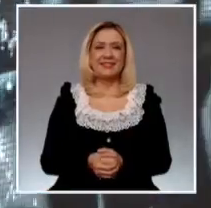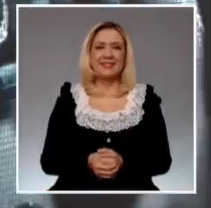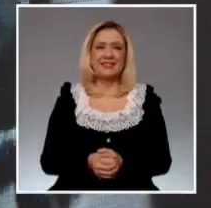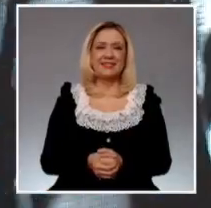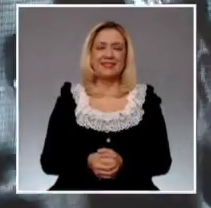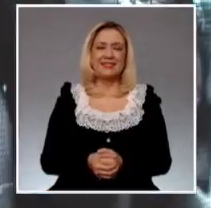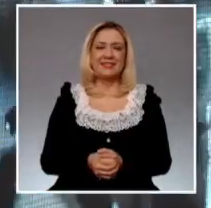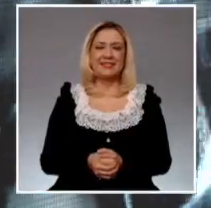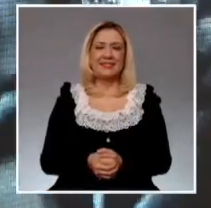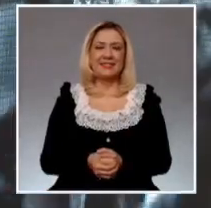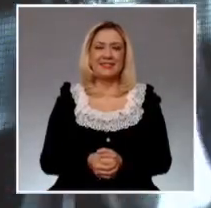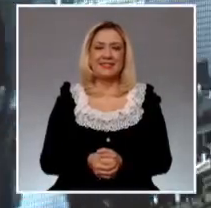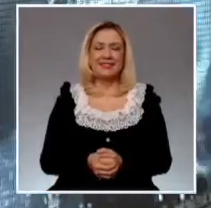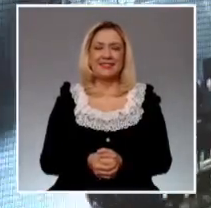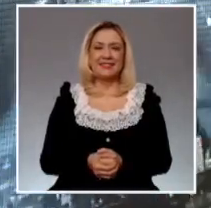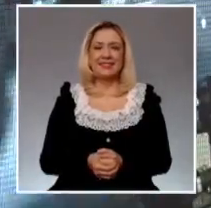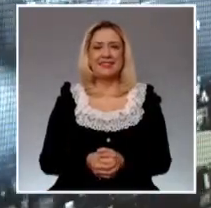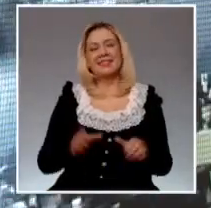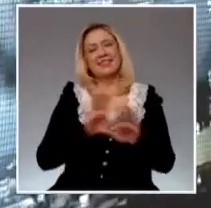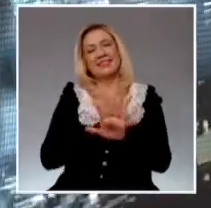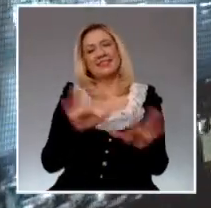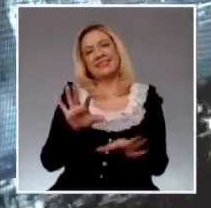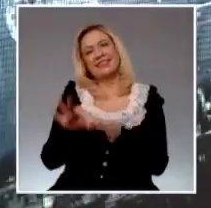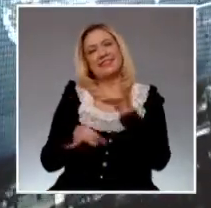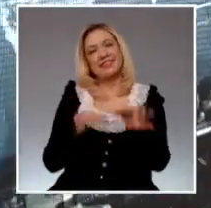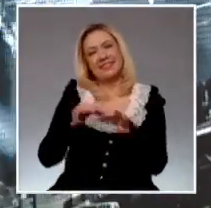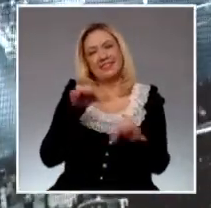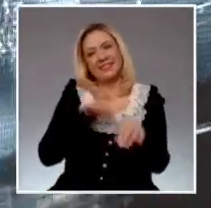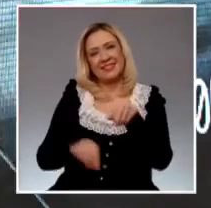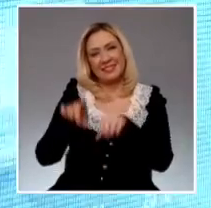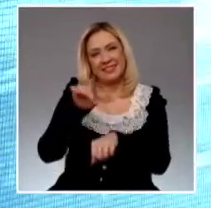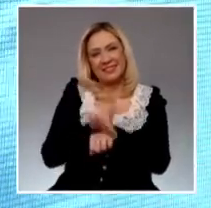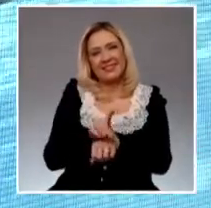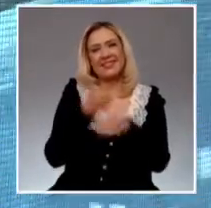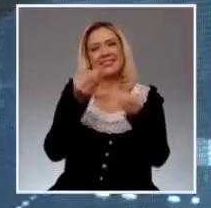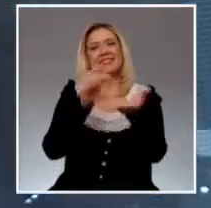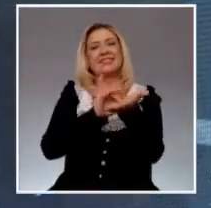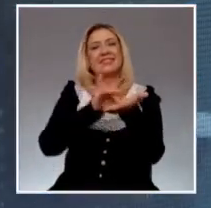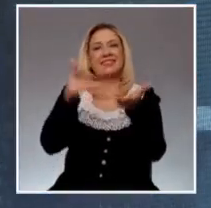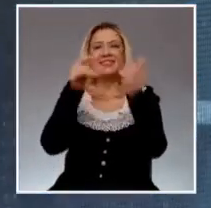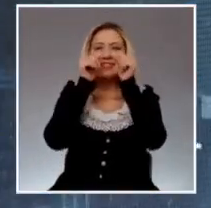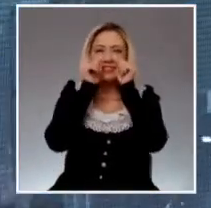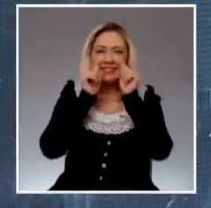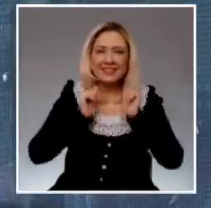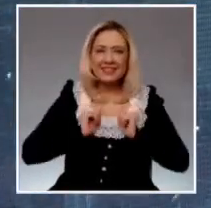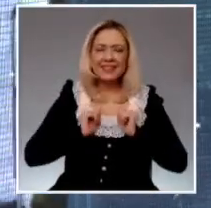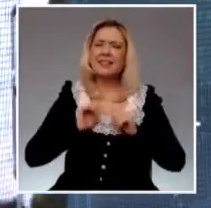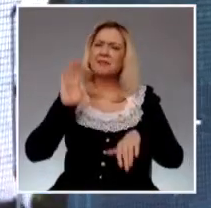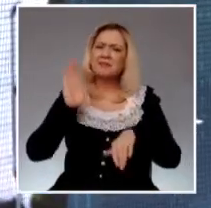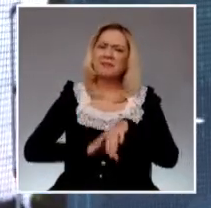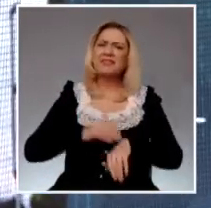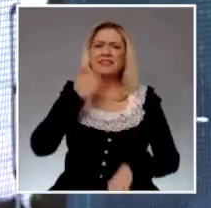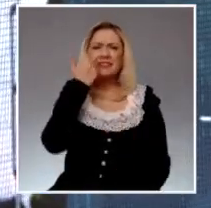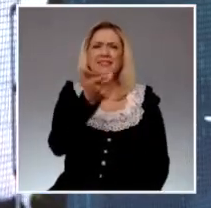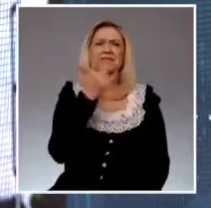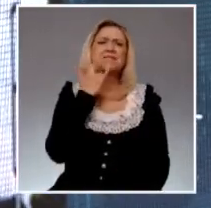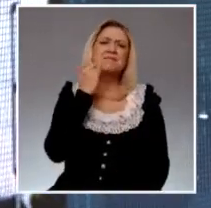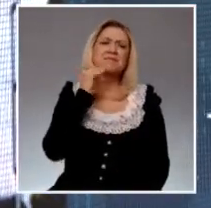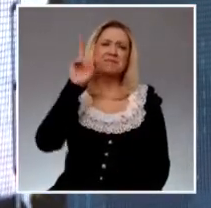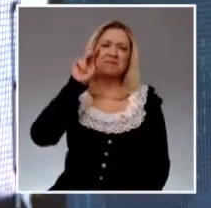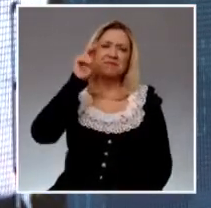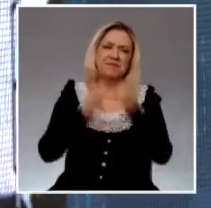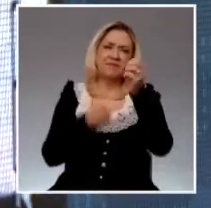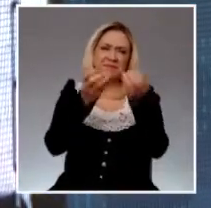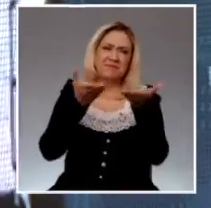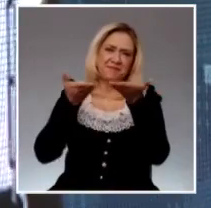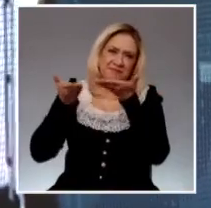Y es así como llegamos al final de este semanario, como siempre agradeciendo su compañía e invitándole a seguir aquí en la señal del canal del Poder